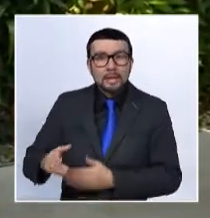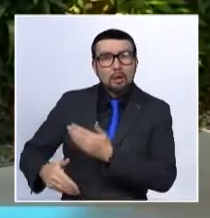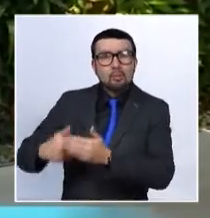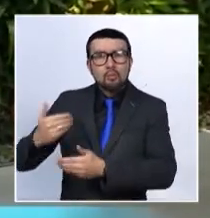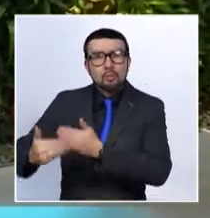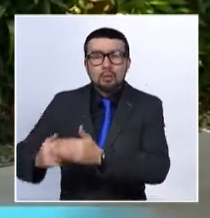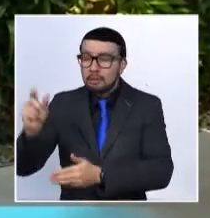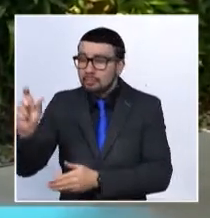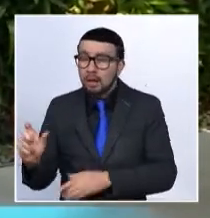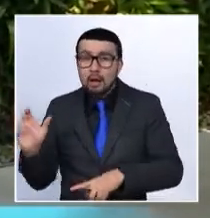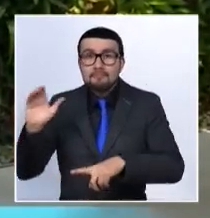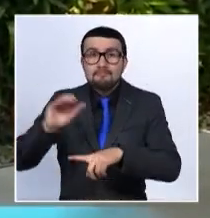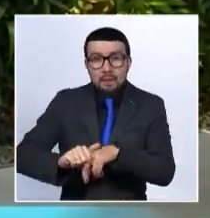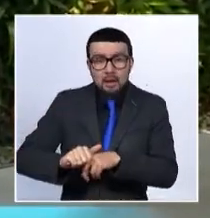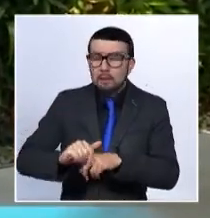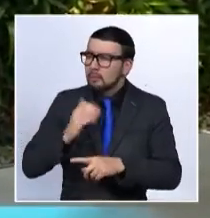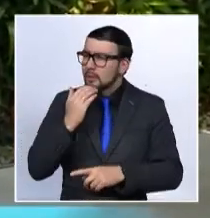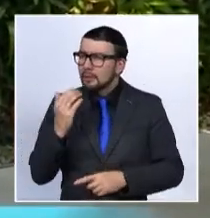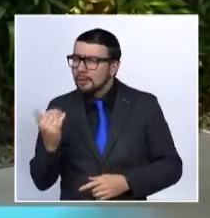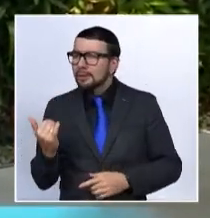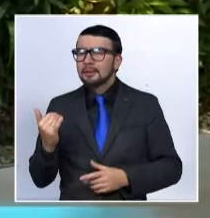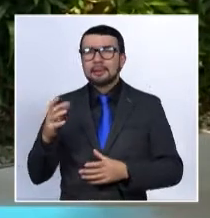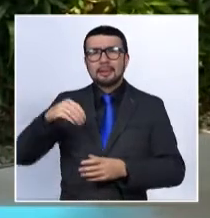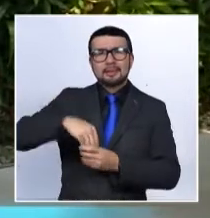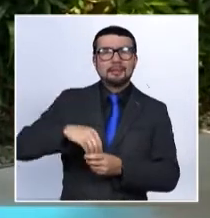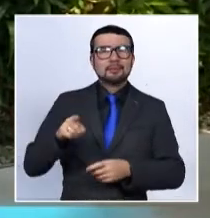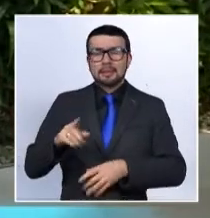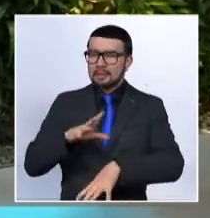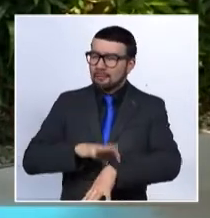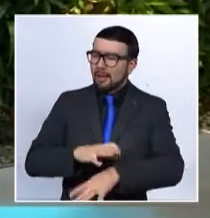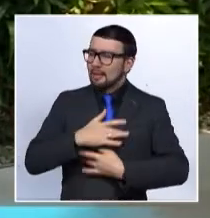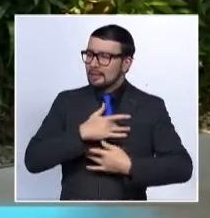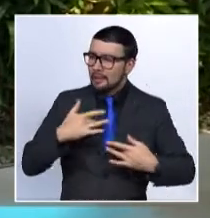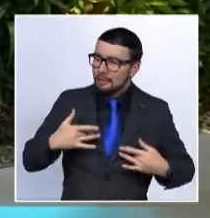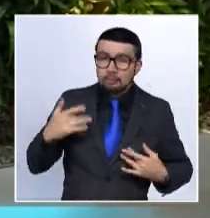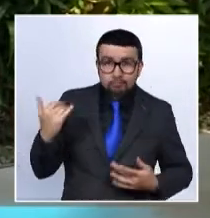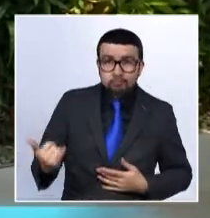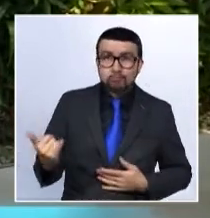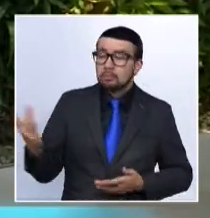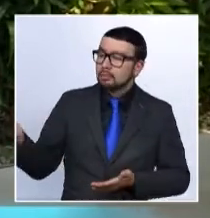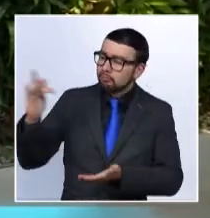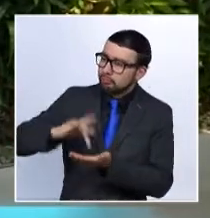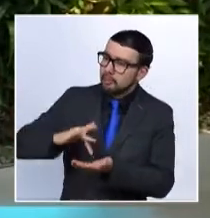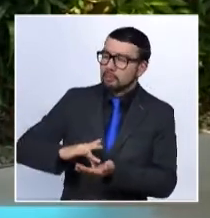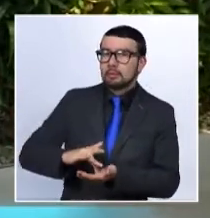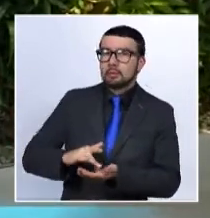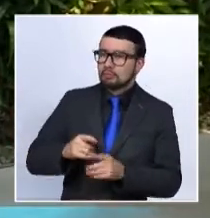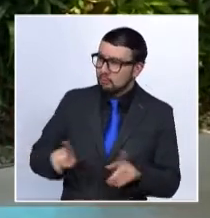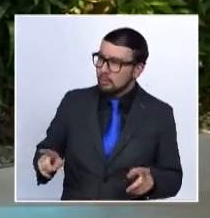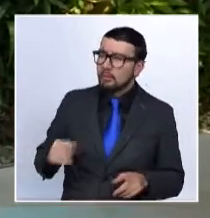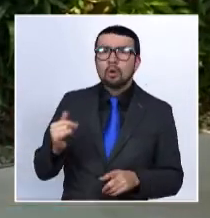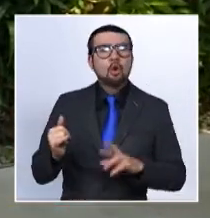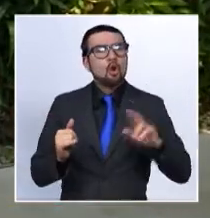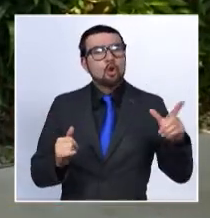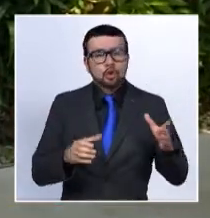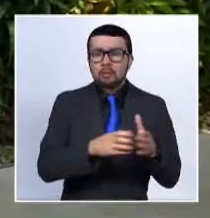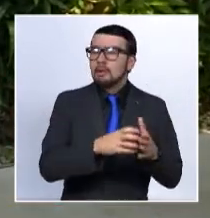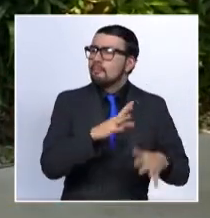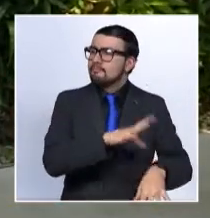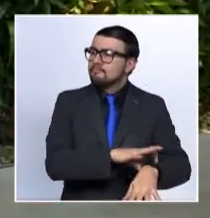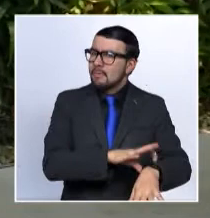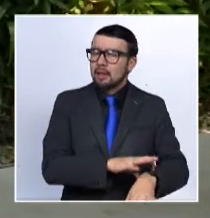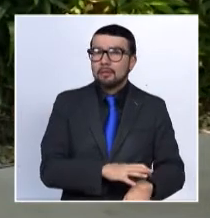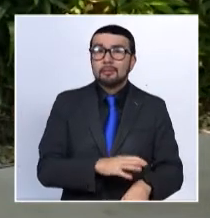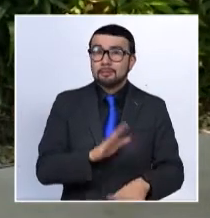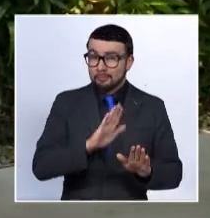hacemos, por lo menos nosotros en nuestros parques de la salud, porque aquí estamos, pero al lado está el otro grupo de médicos que van a llegar después